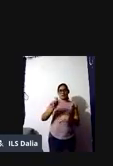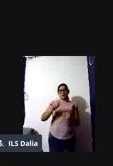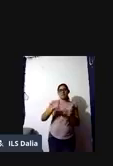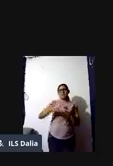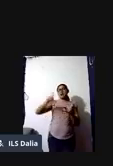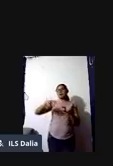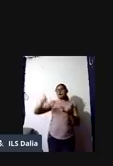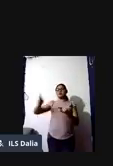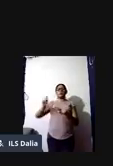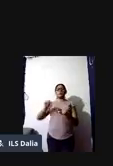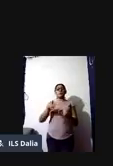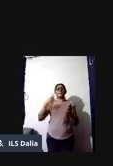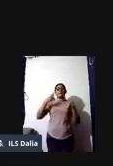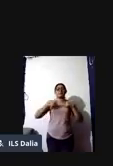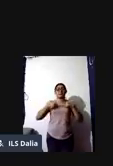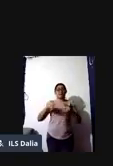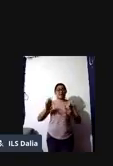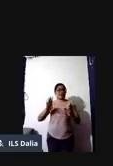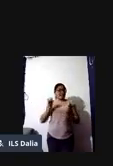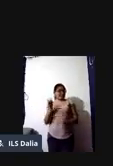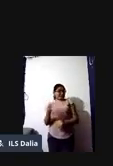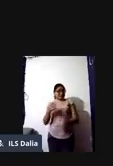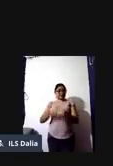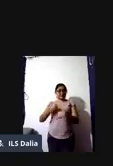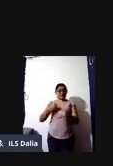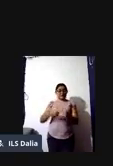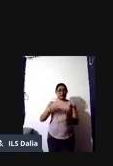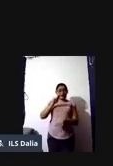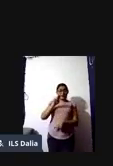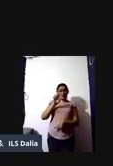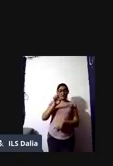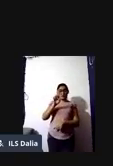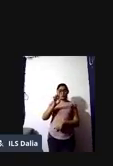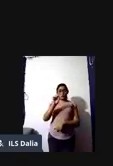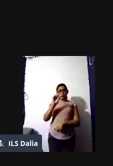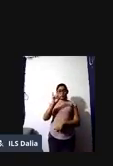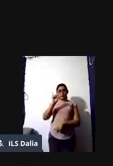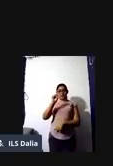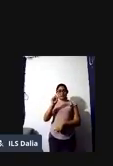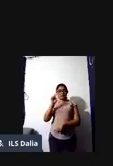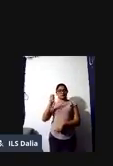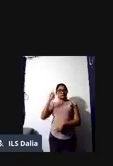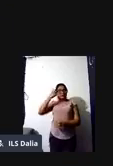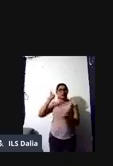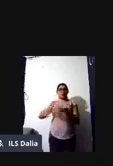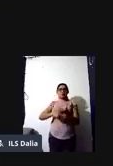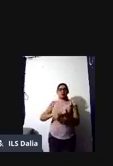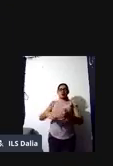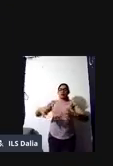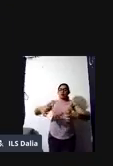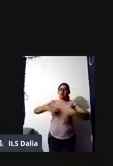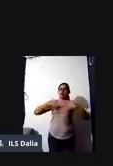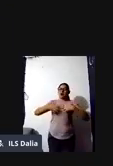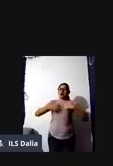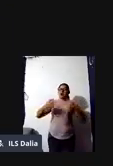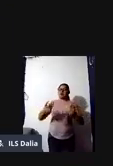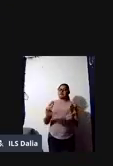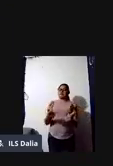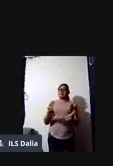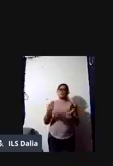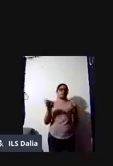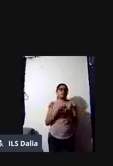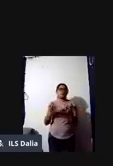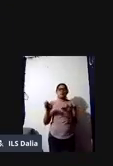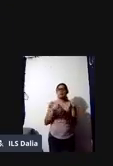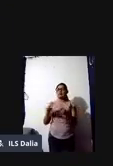La persona neurótica tiene una conducta neurótica constante, donde grita, llora.